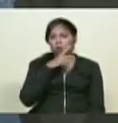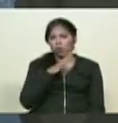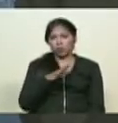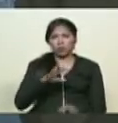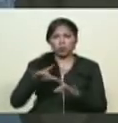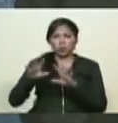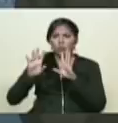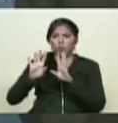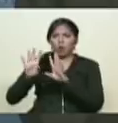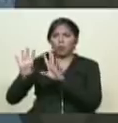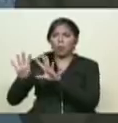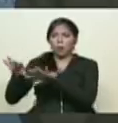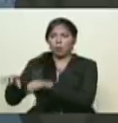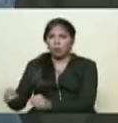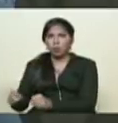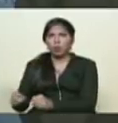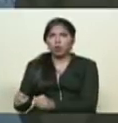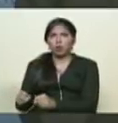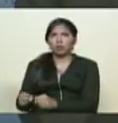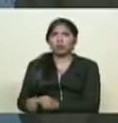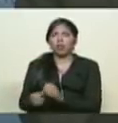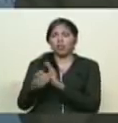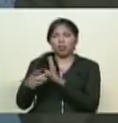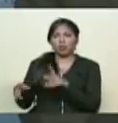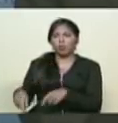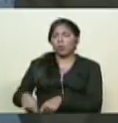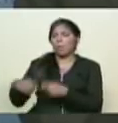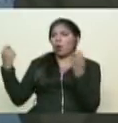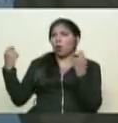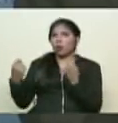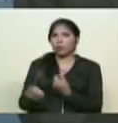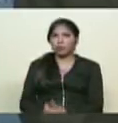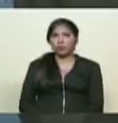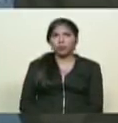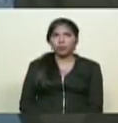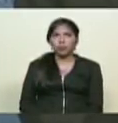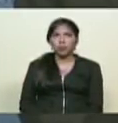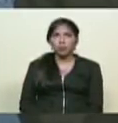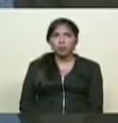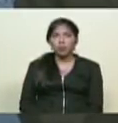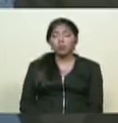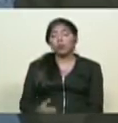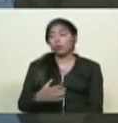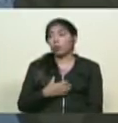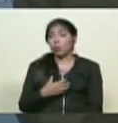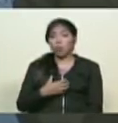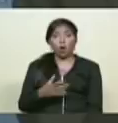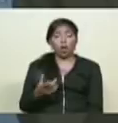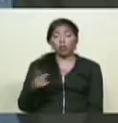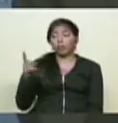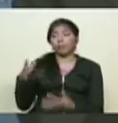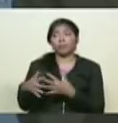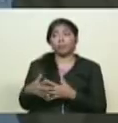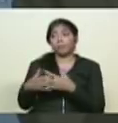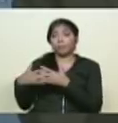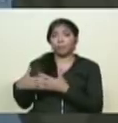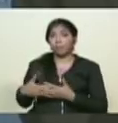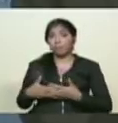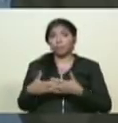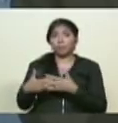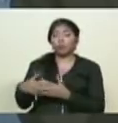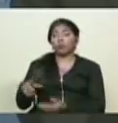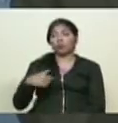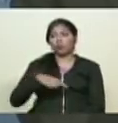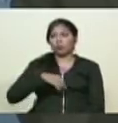rechazamos este acto de manipulación política por parte de iu eeuu como miembro permanente